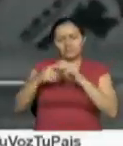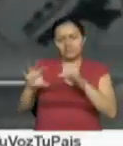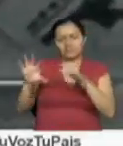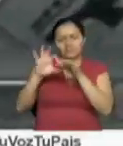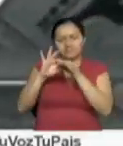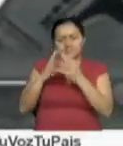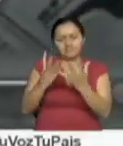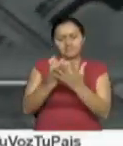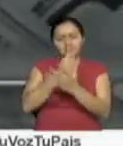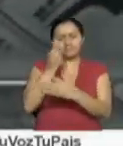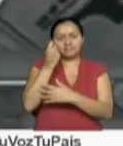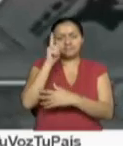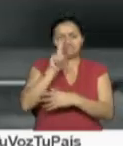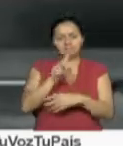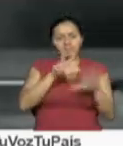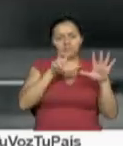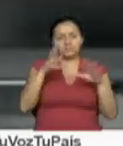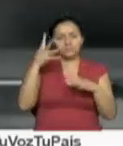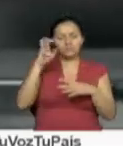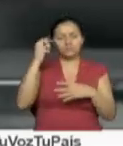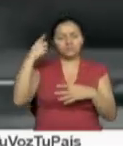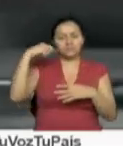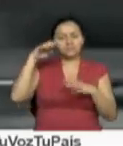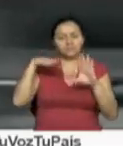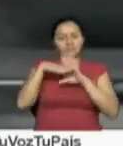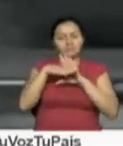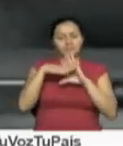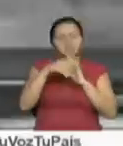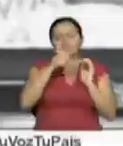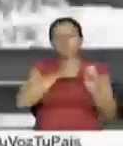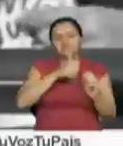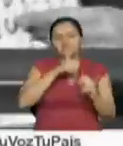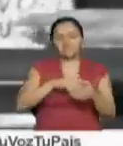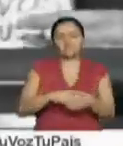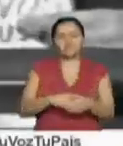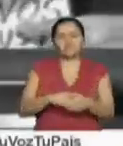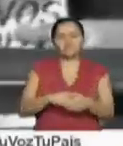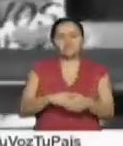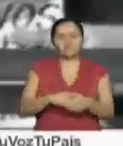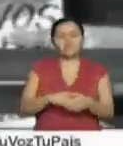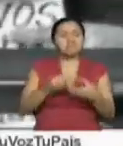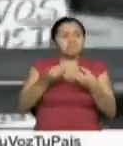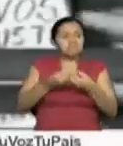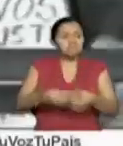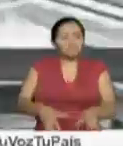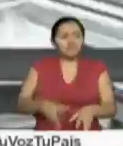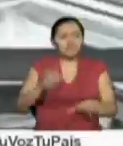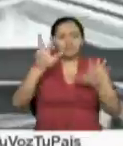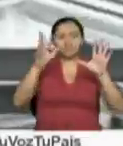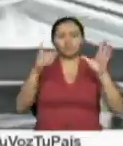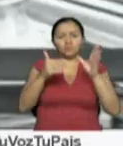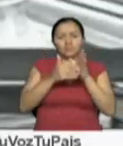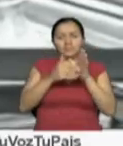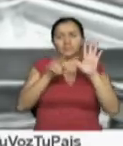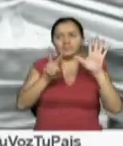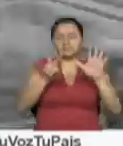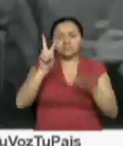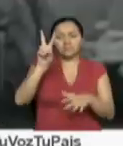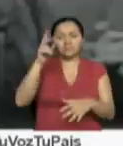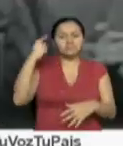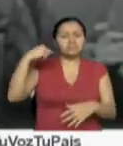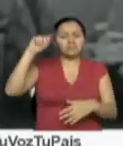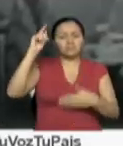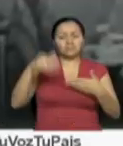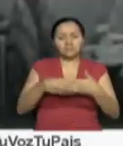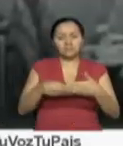congeló 1.840 millones del sistema bancario privado. Causó la pérdida de más de 8.072 millones de